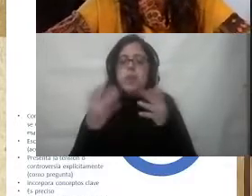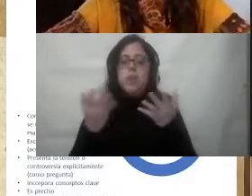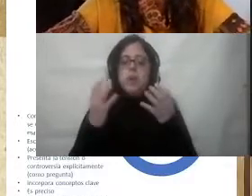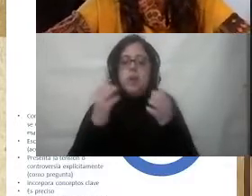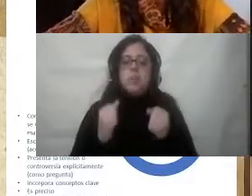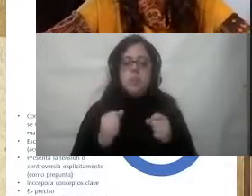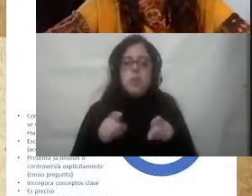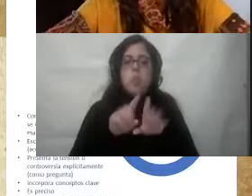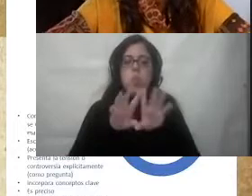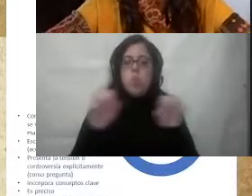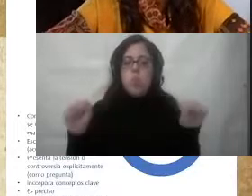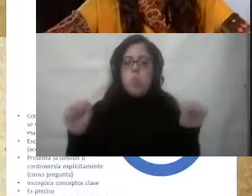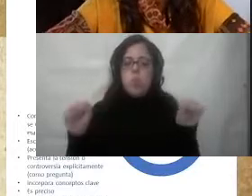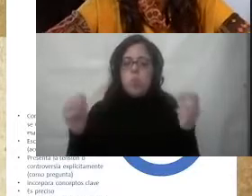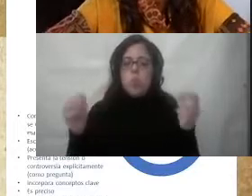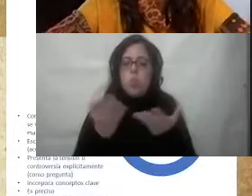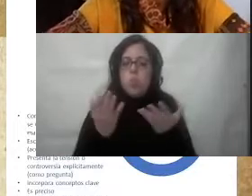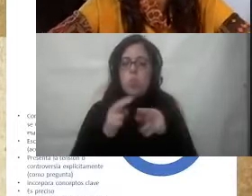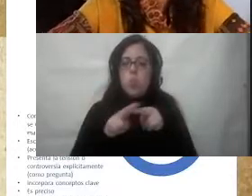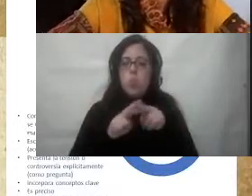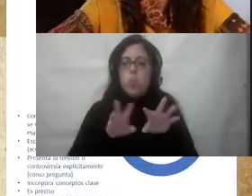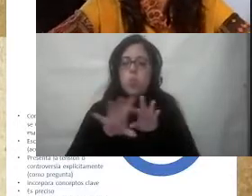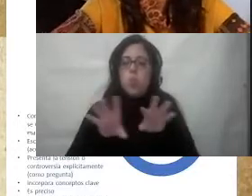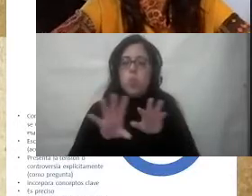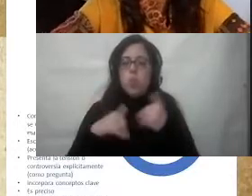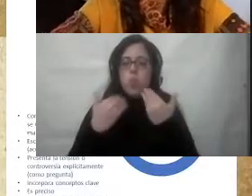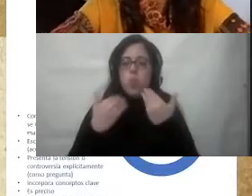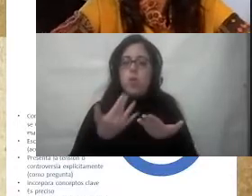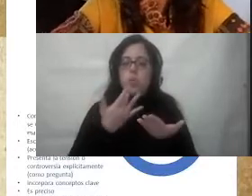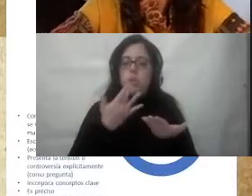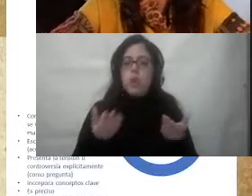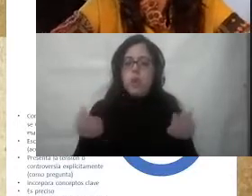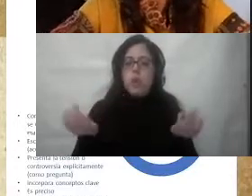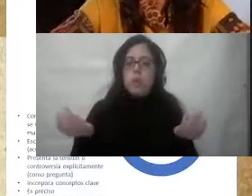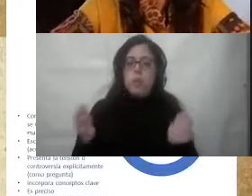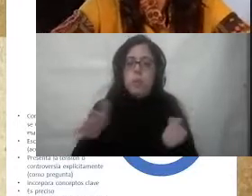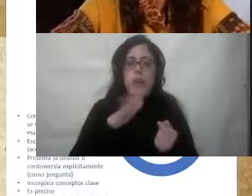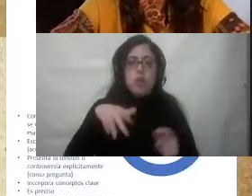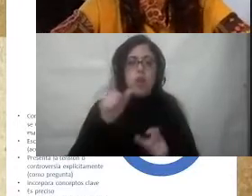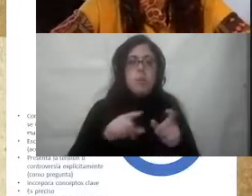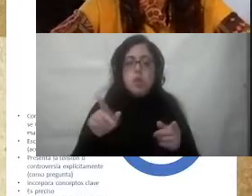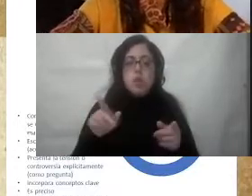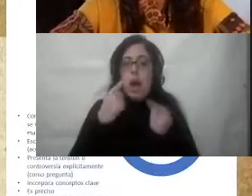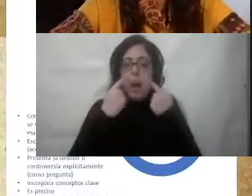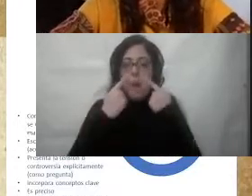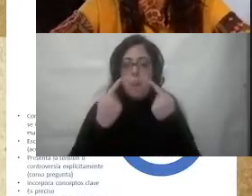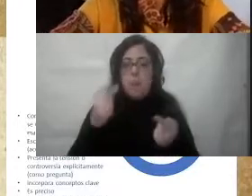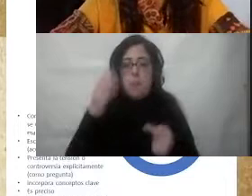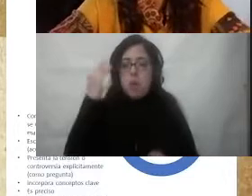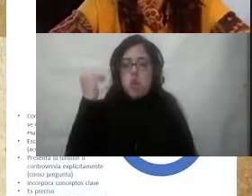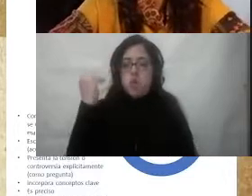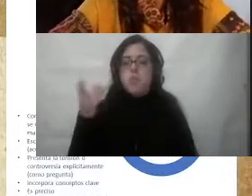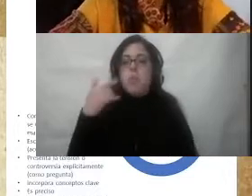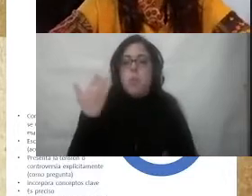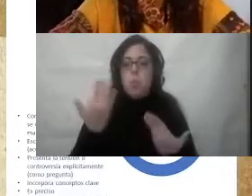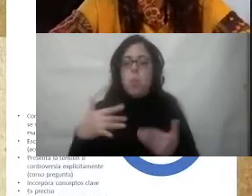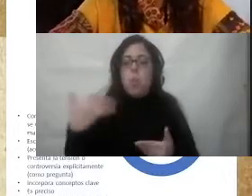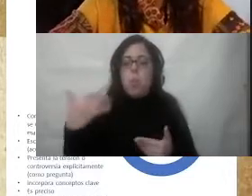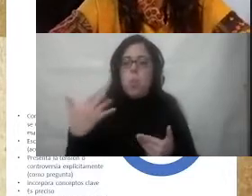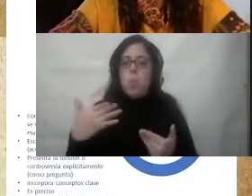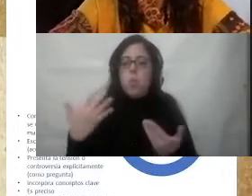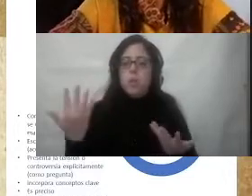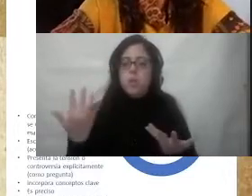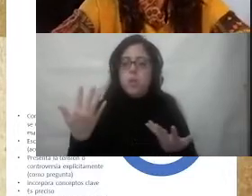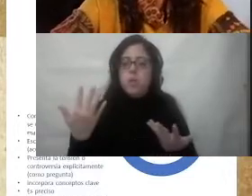ponerse de acuerdo en cómo hacer las cosas ahora, porque para todos fue desconocido. Pero por eso, como decíamos, es importante empezar desde